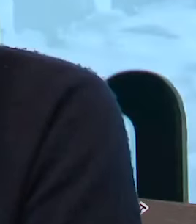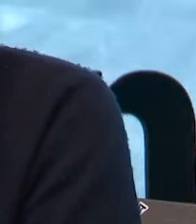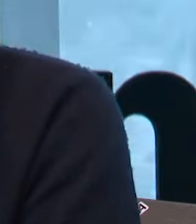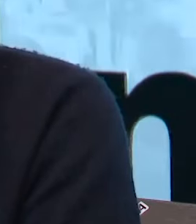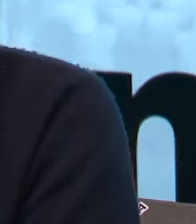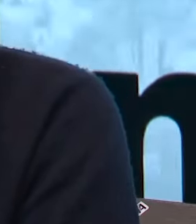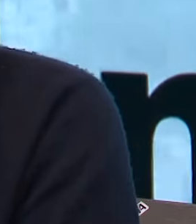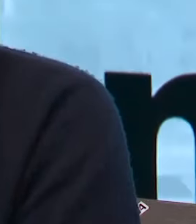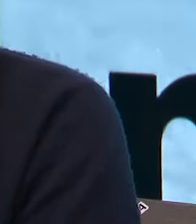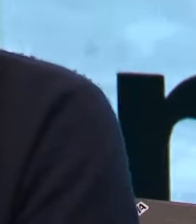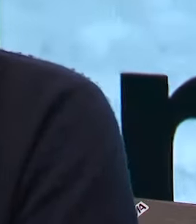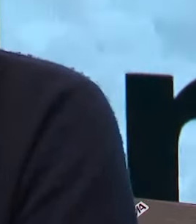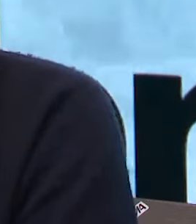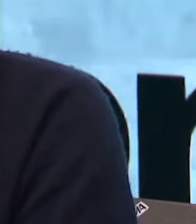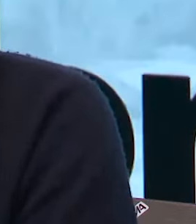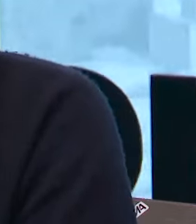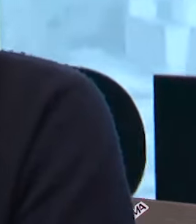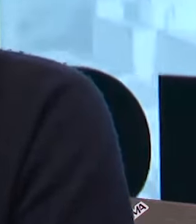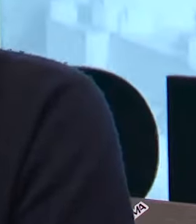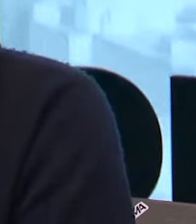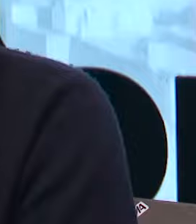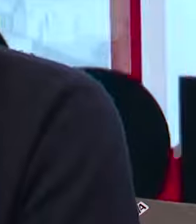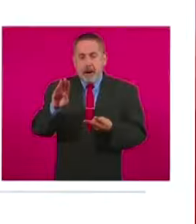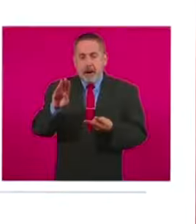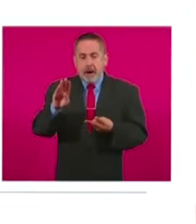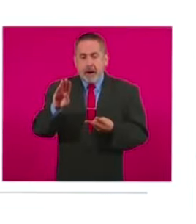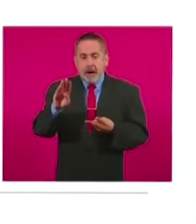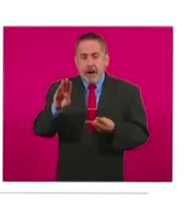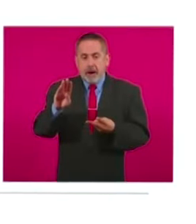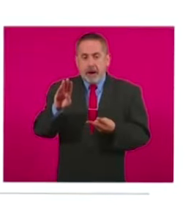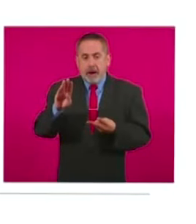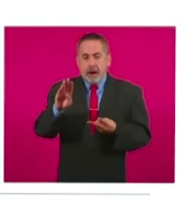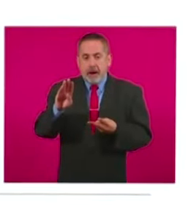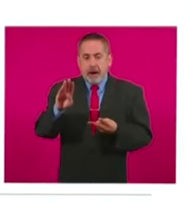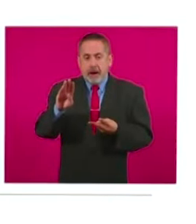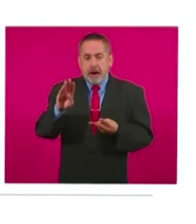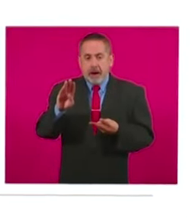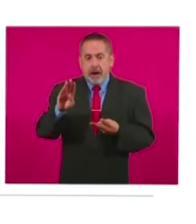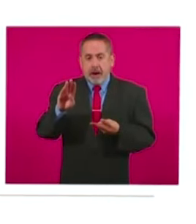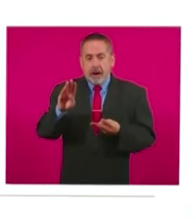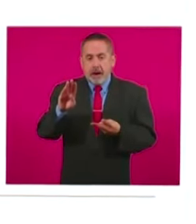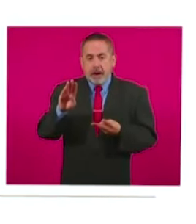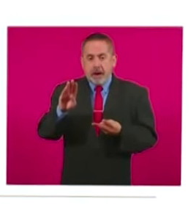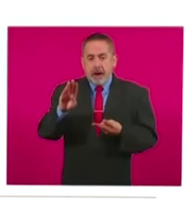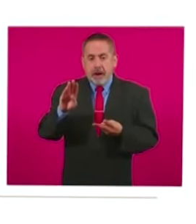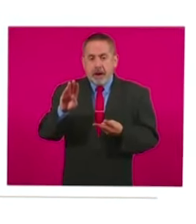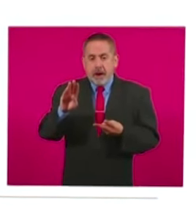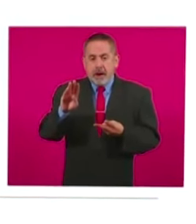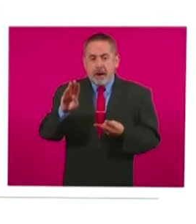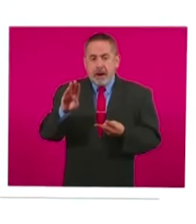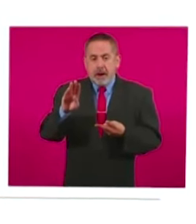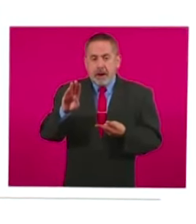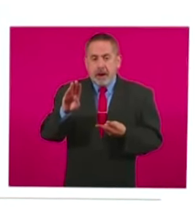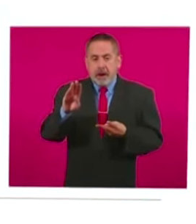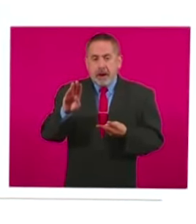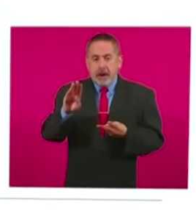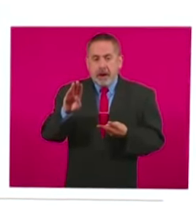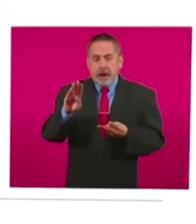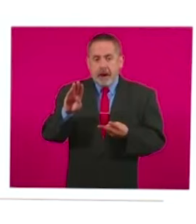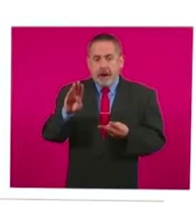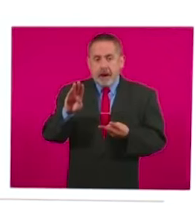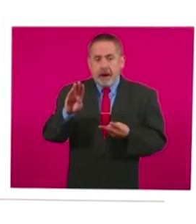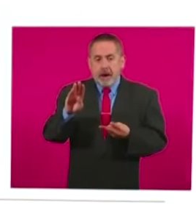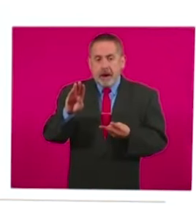disponibilidad de agua y no solo es la capital el gobierno está llevando a cabo proyectos hídricos en todo el país un total ya les